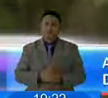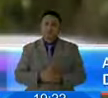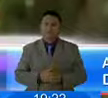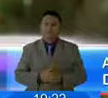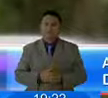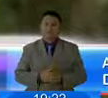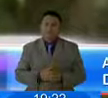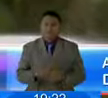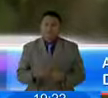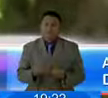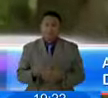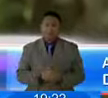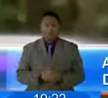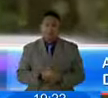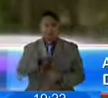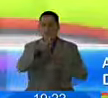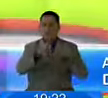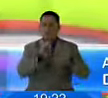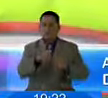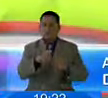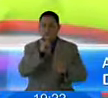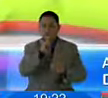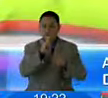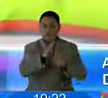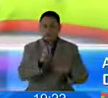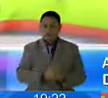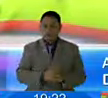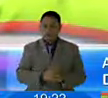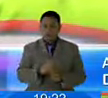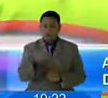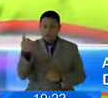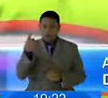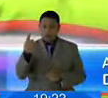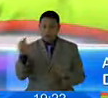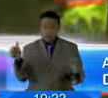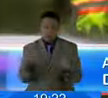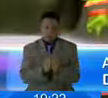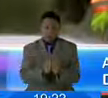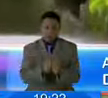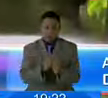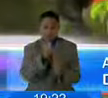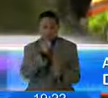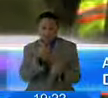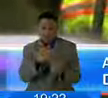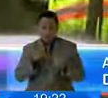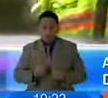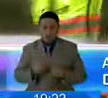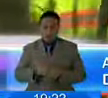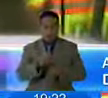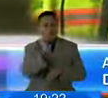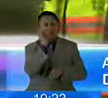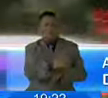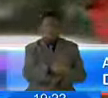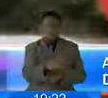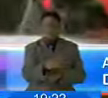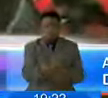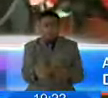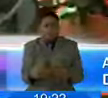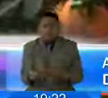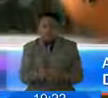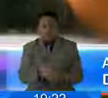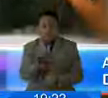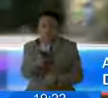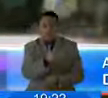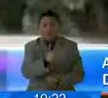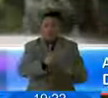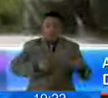varias interrogantes continúan en el aire, como si subió al bosque en compañía de alguien, si llevaron el cuerpo a dejarlo en el lugar, o si fue asesinada